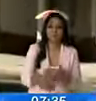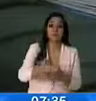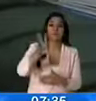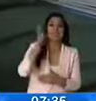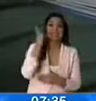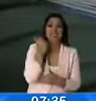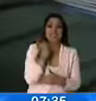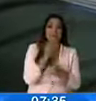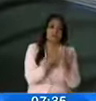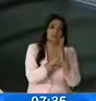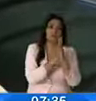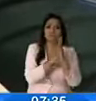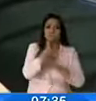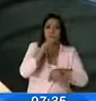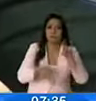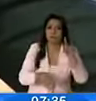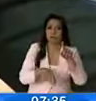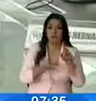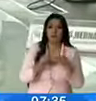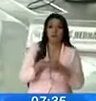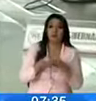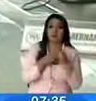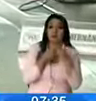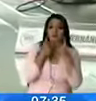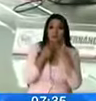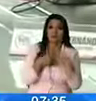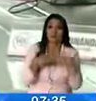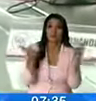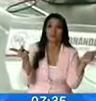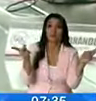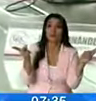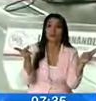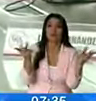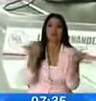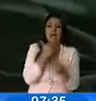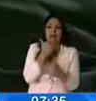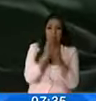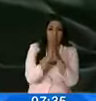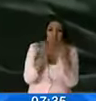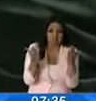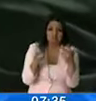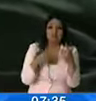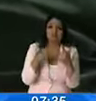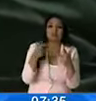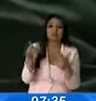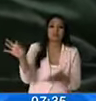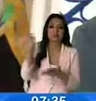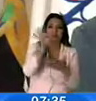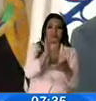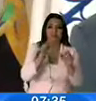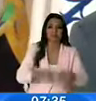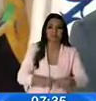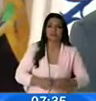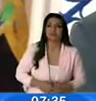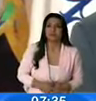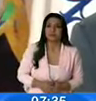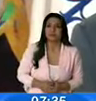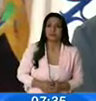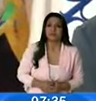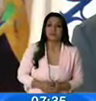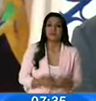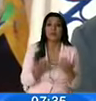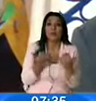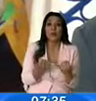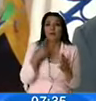3 días, contados a partir de su publicación en uno de los medios de comunicación. Posteriormente vendrá la designación. Ahora, si es que